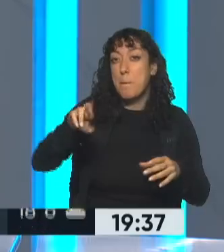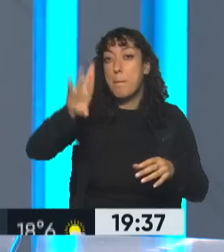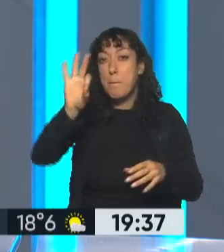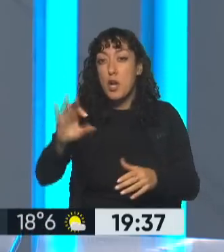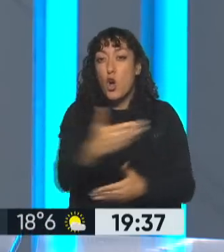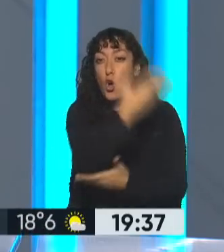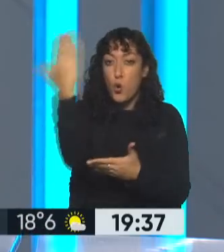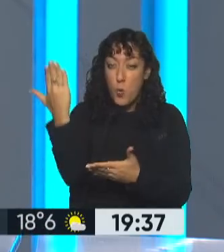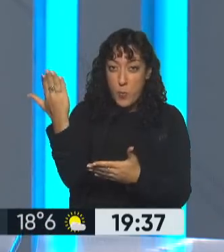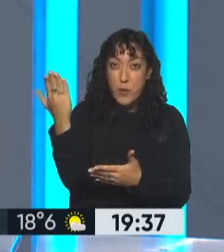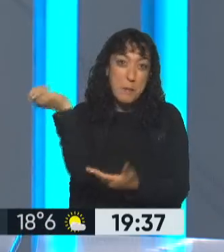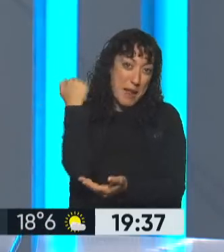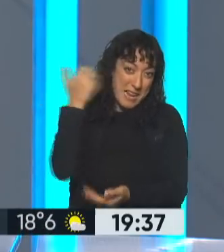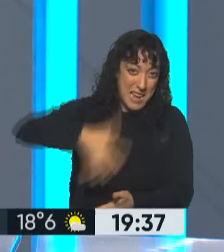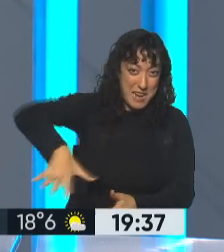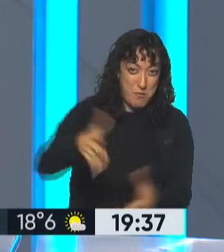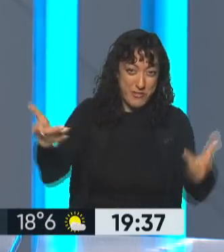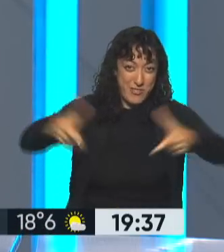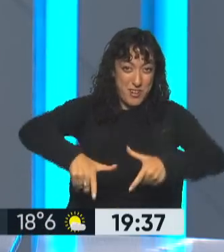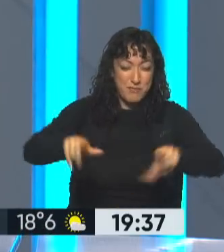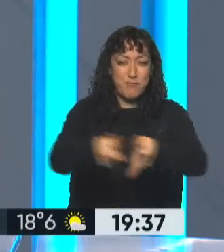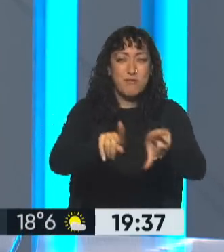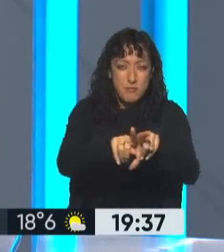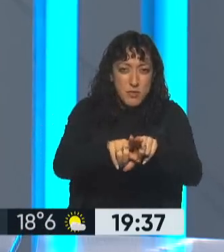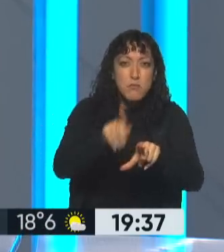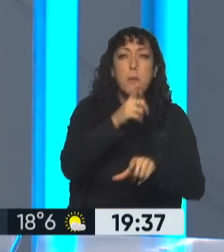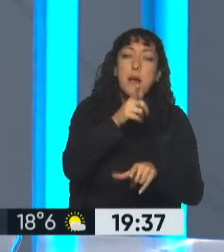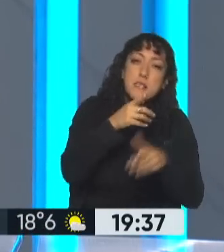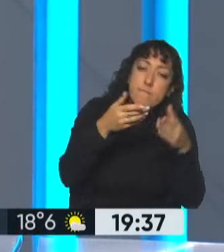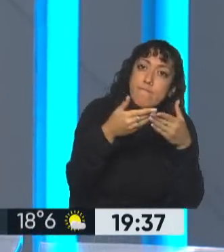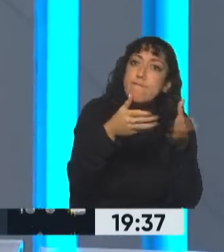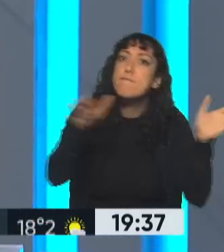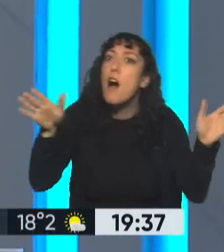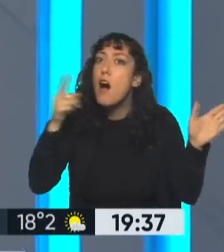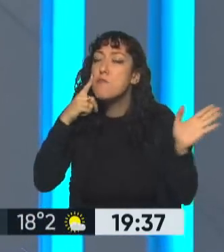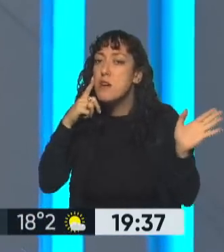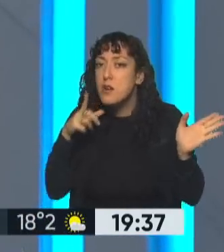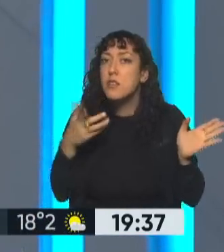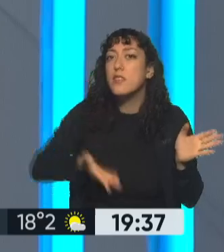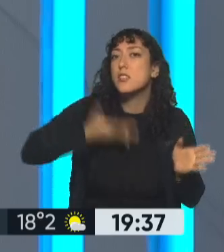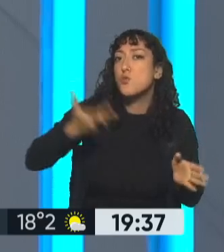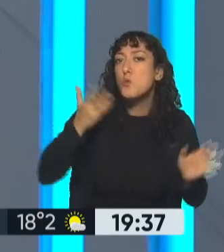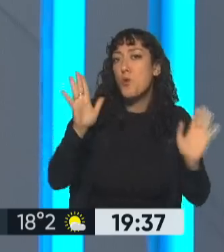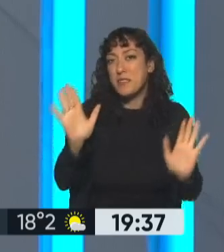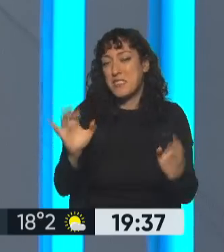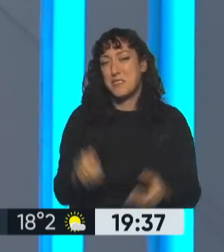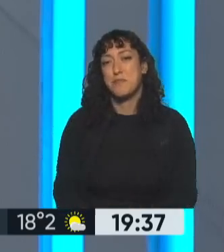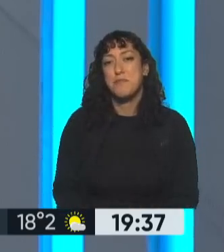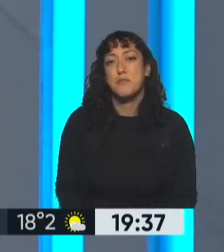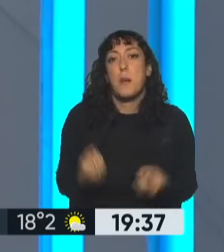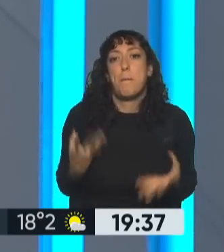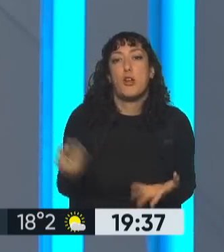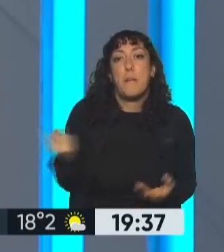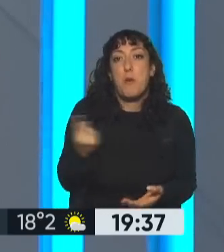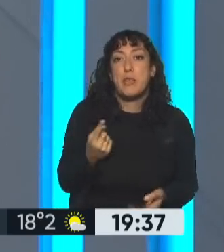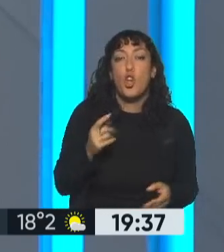tuvieron en Palermo, abre de alguna manera también el escenario y el abanico para que esto suceda en términos discursivos, porque ayer cuando lo entrevistan, se